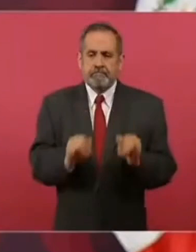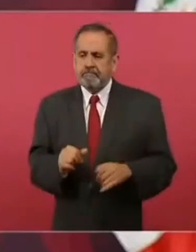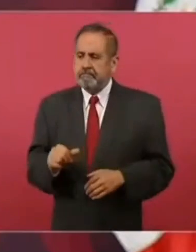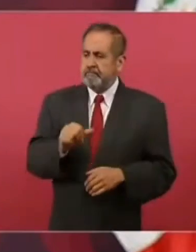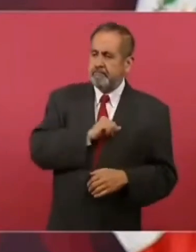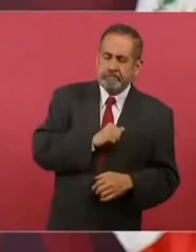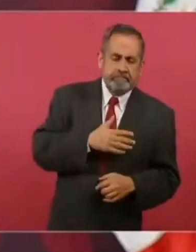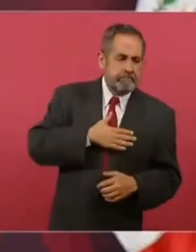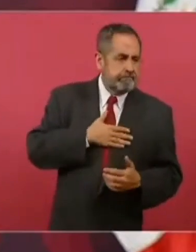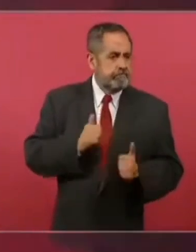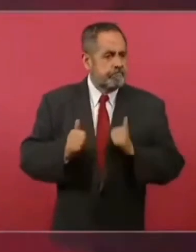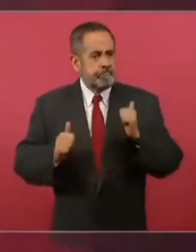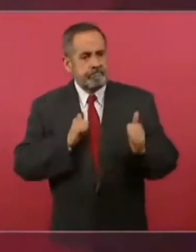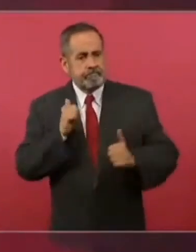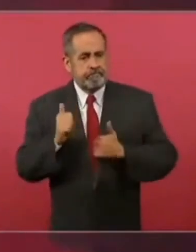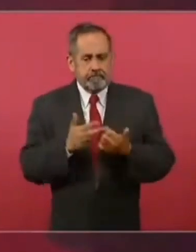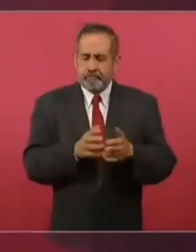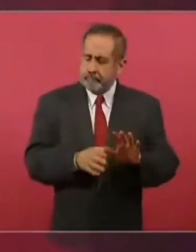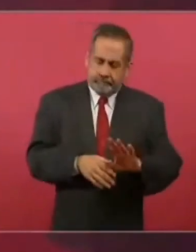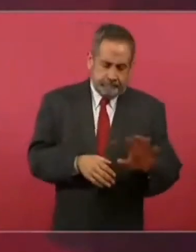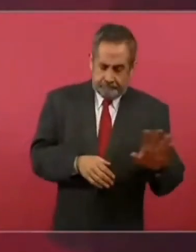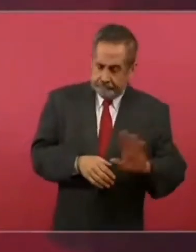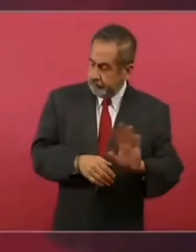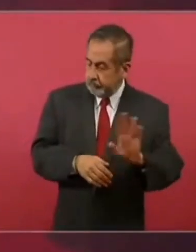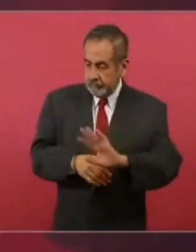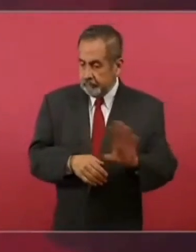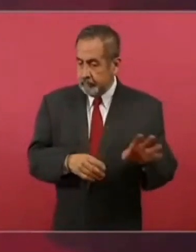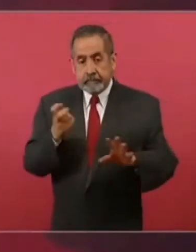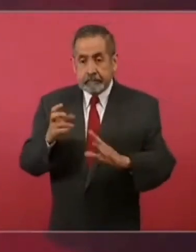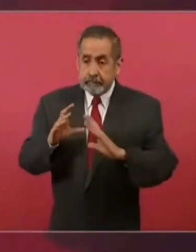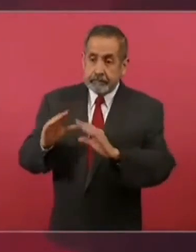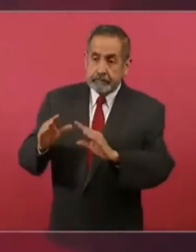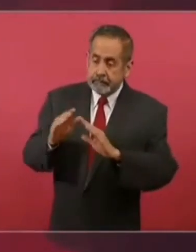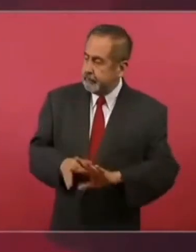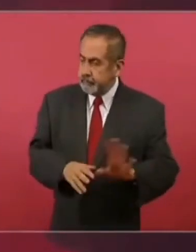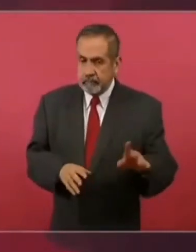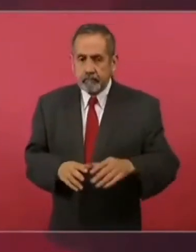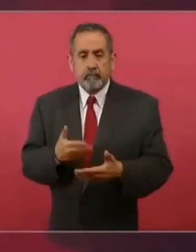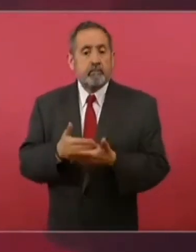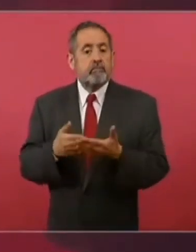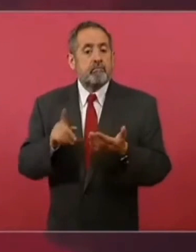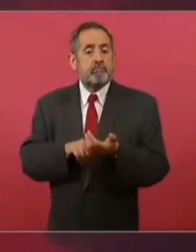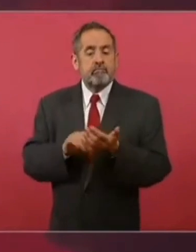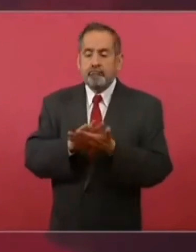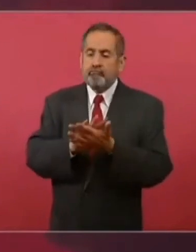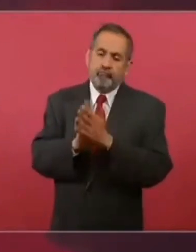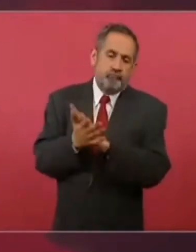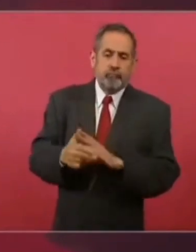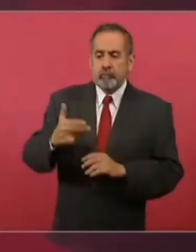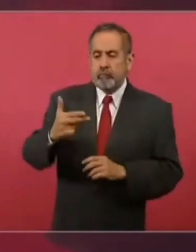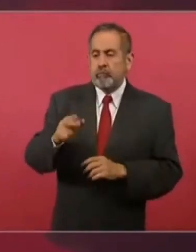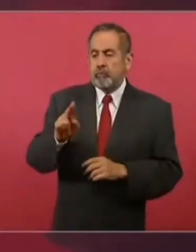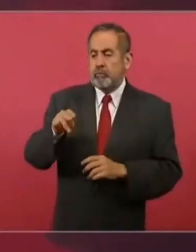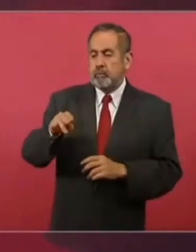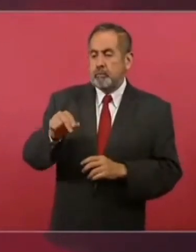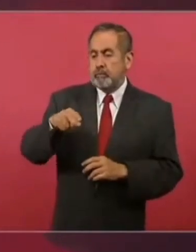individualismo. Pues no. Ahora es humanismo